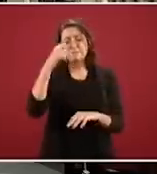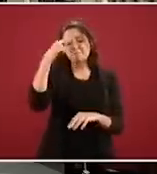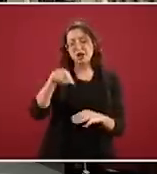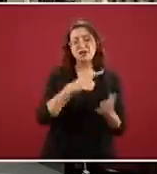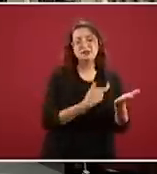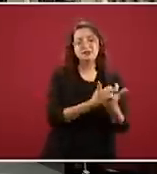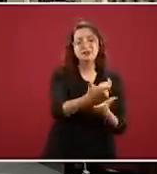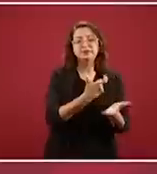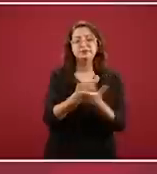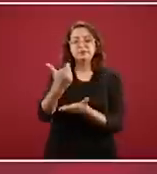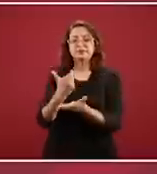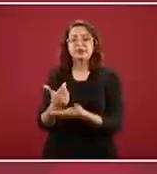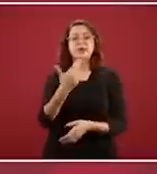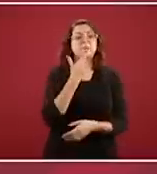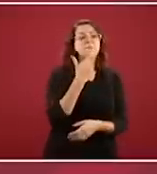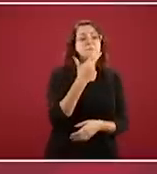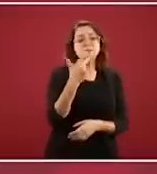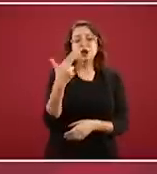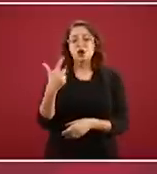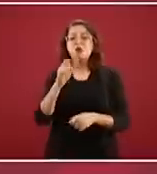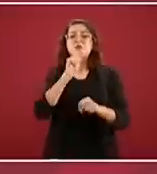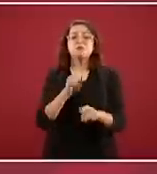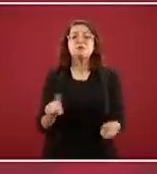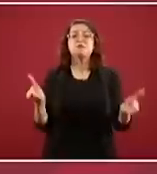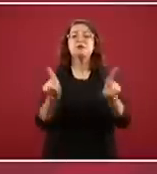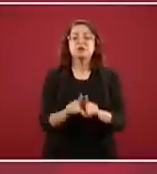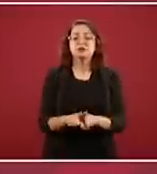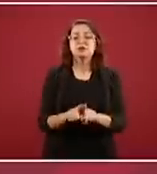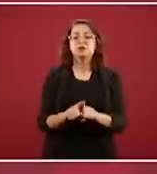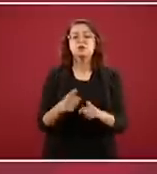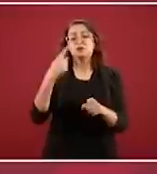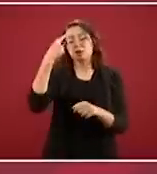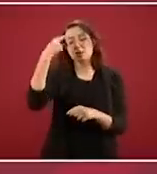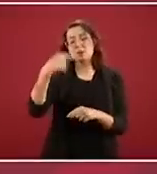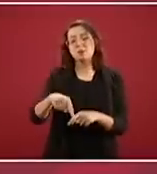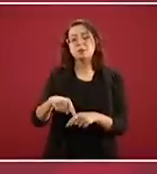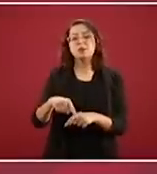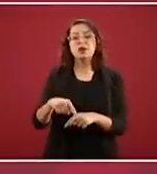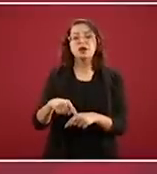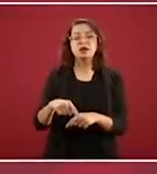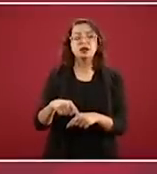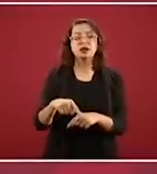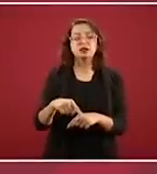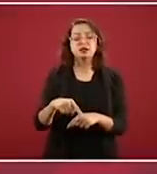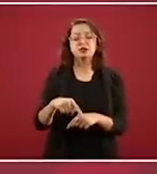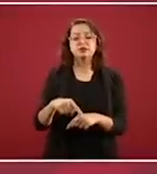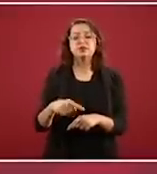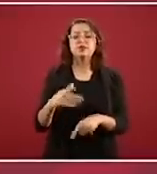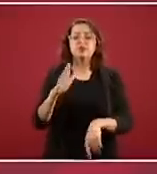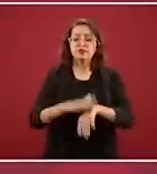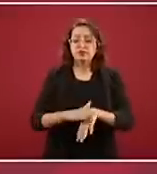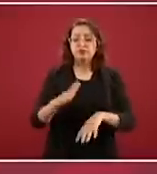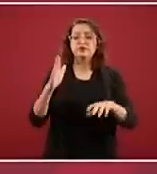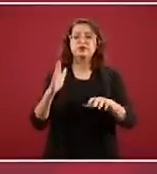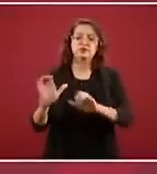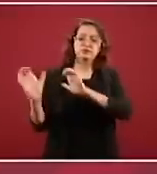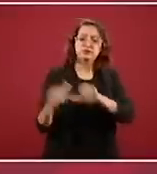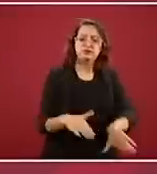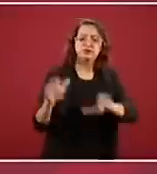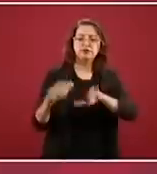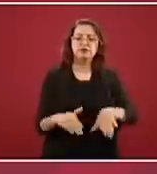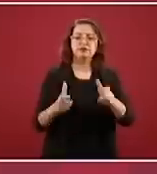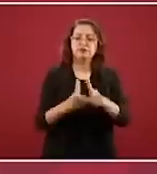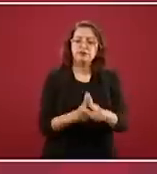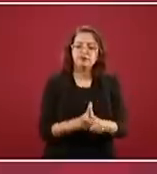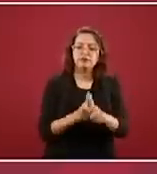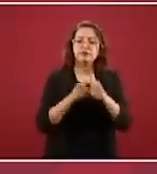los salarios de los policías, también para contratar a más policías, para